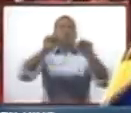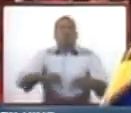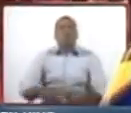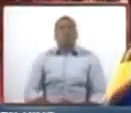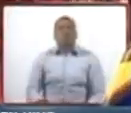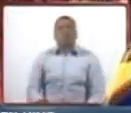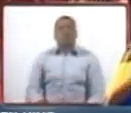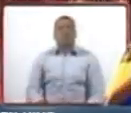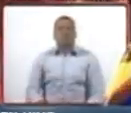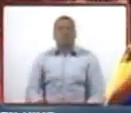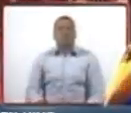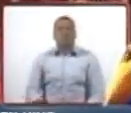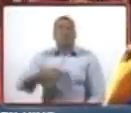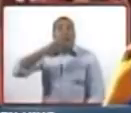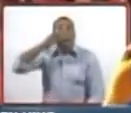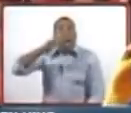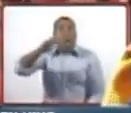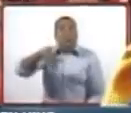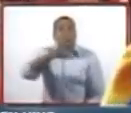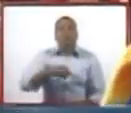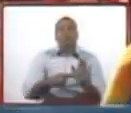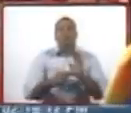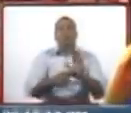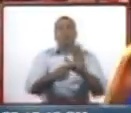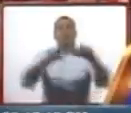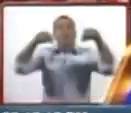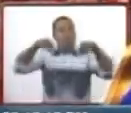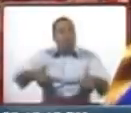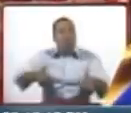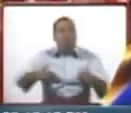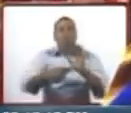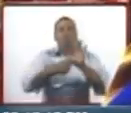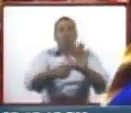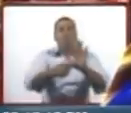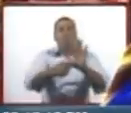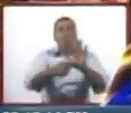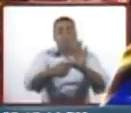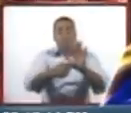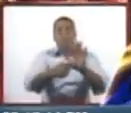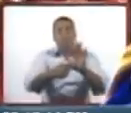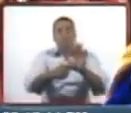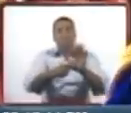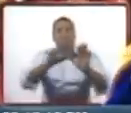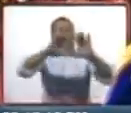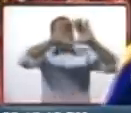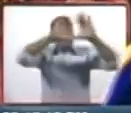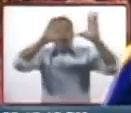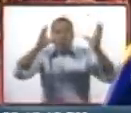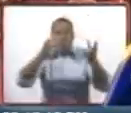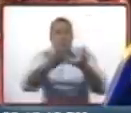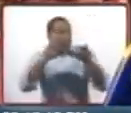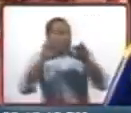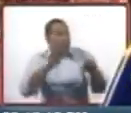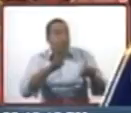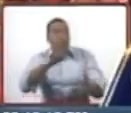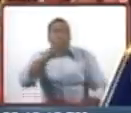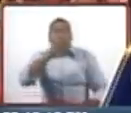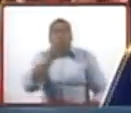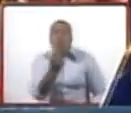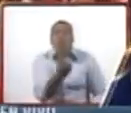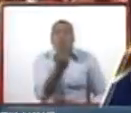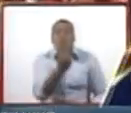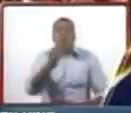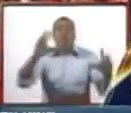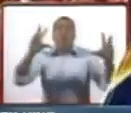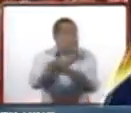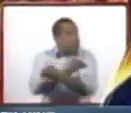El pueblo ha demostrado hoy, es muestra para que el mundo vea que Maduro no está solo y que